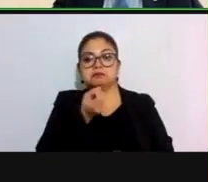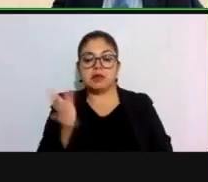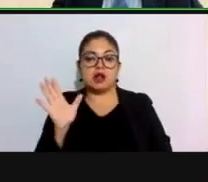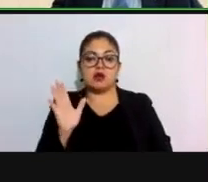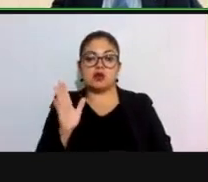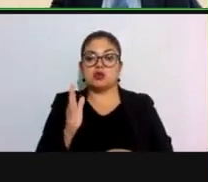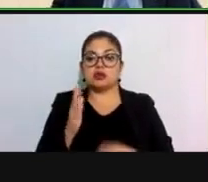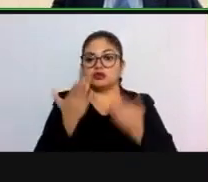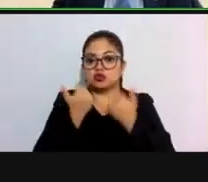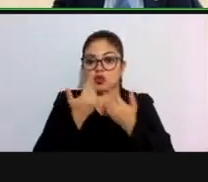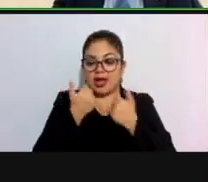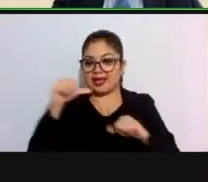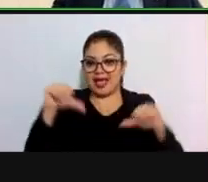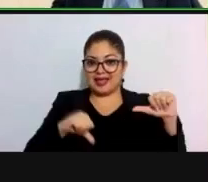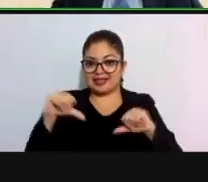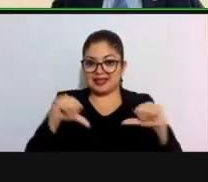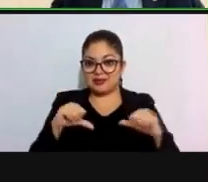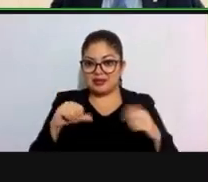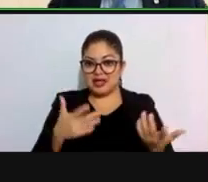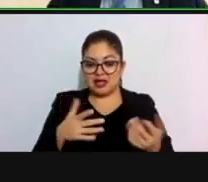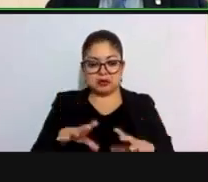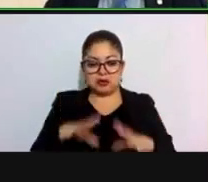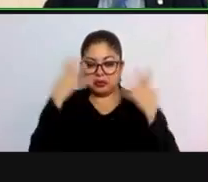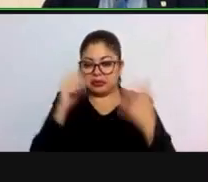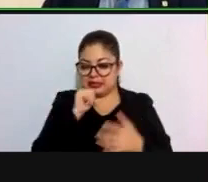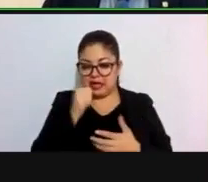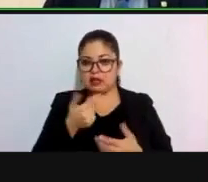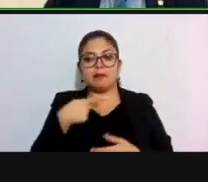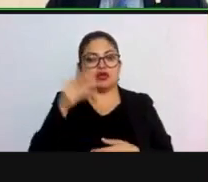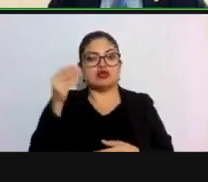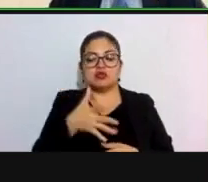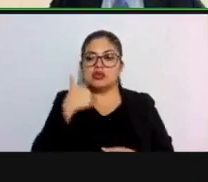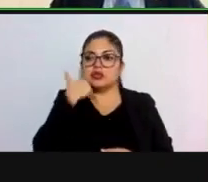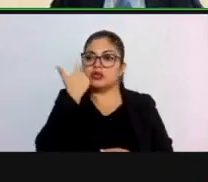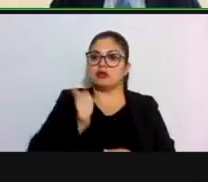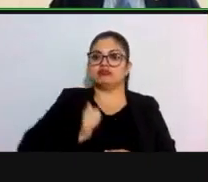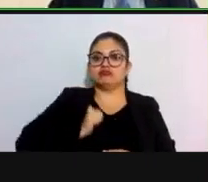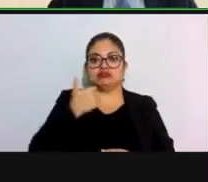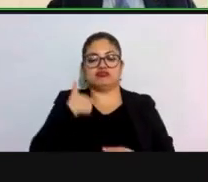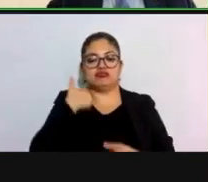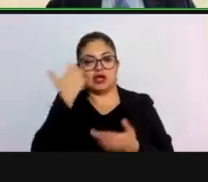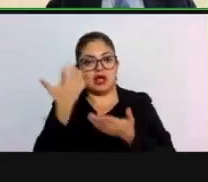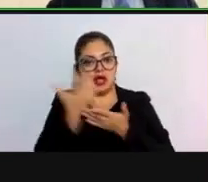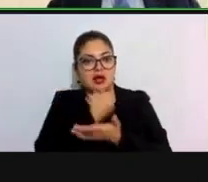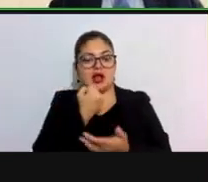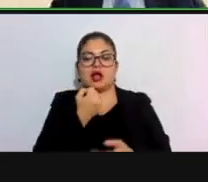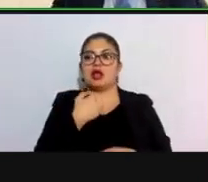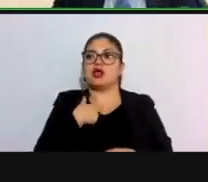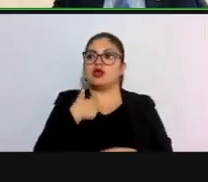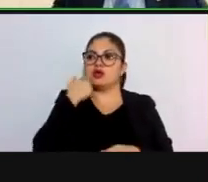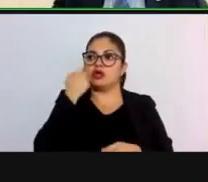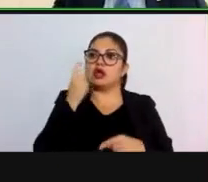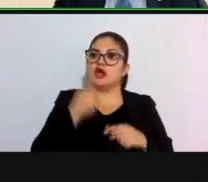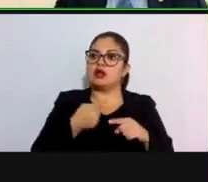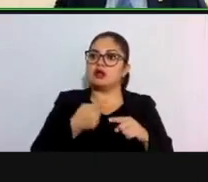de ganar, de ser más rápidos, como dije antes, de ir más alto, lleva implícito un